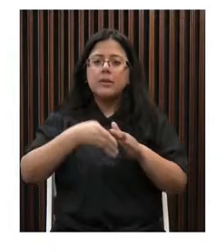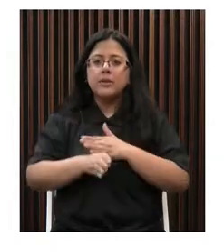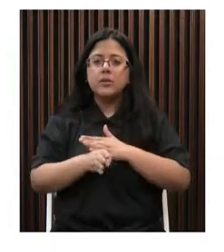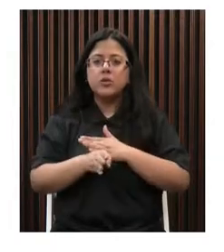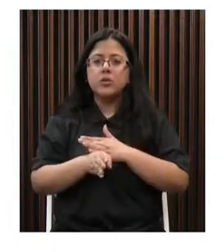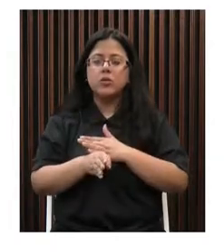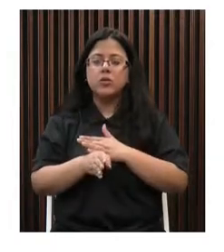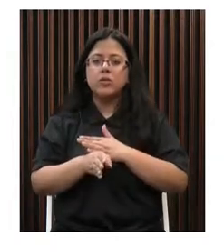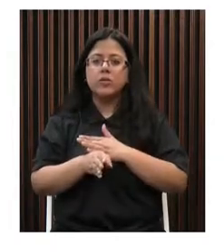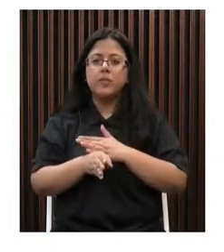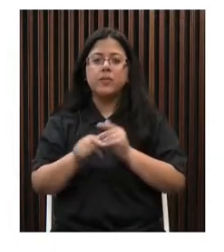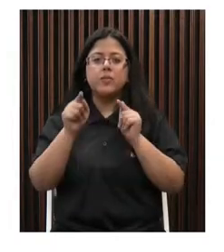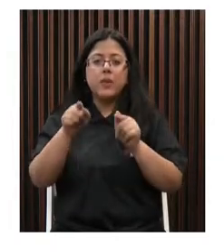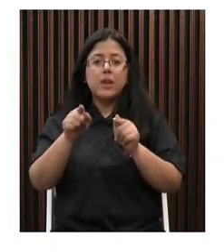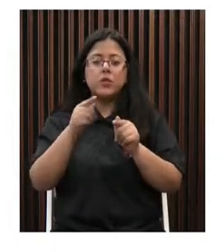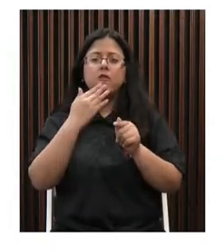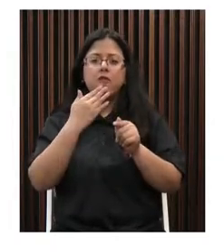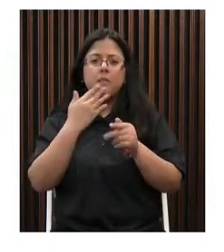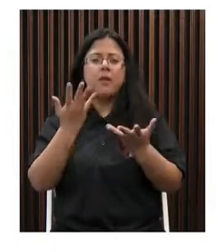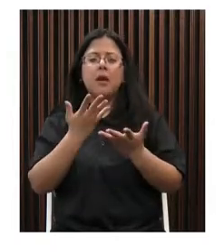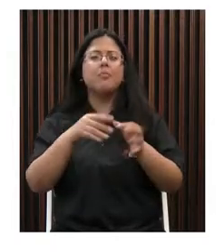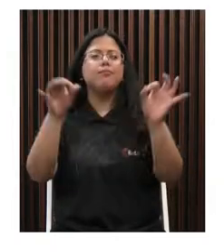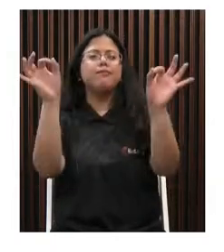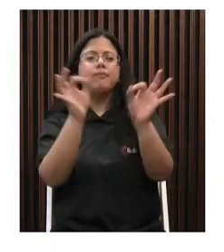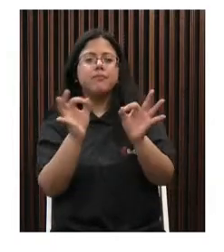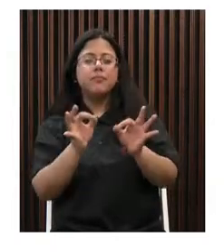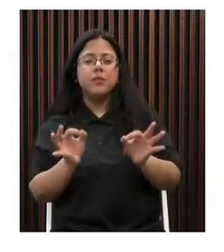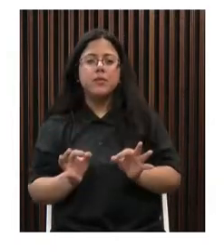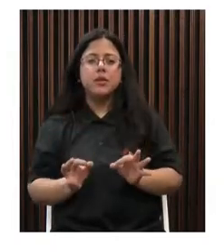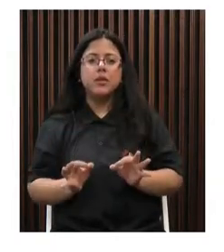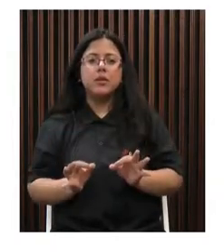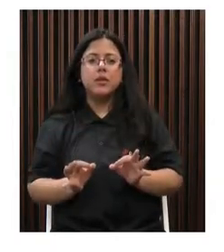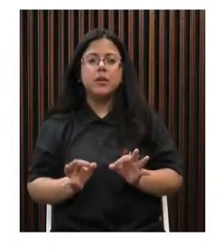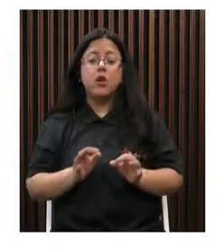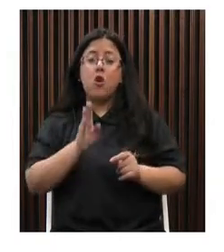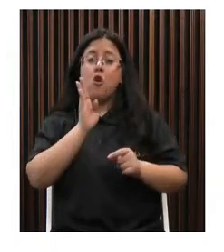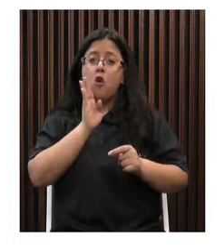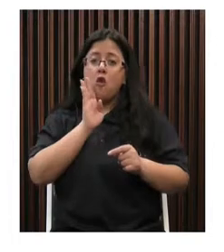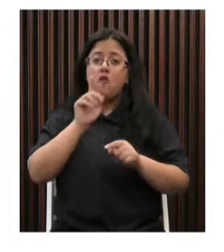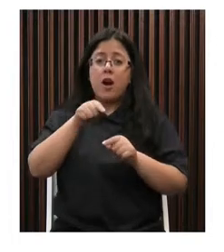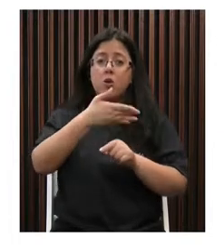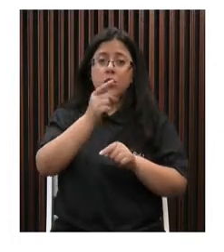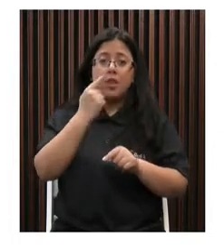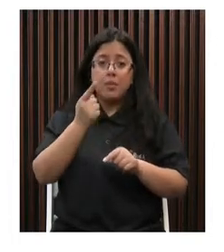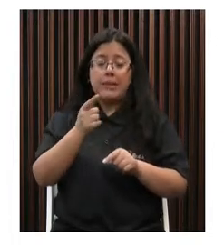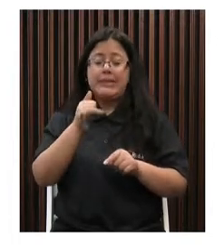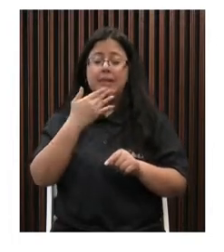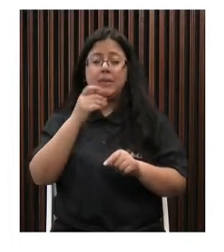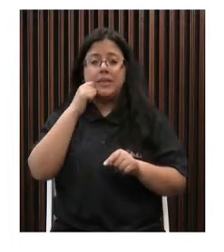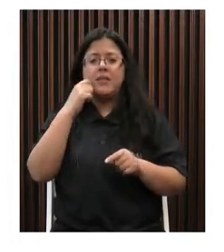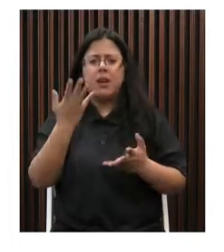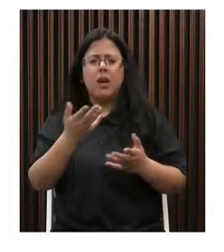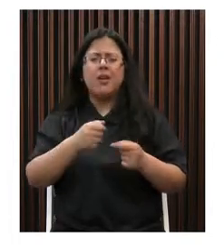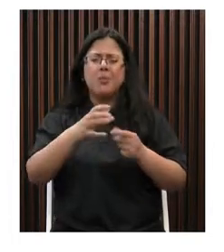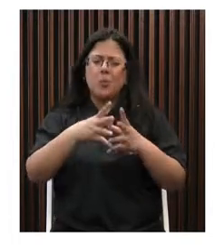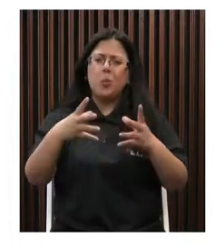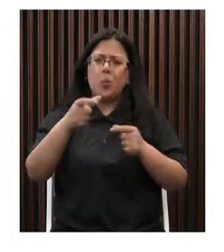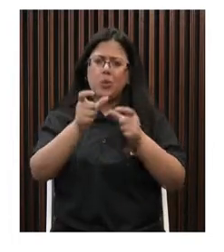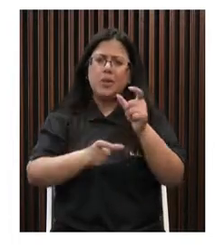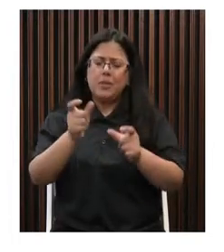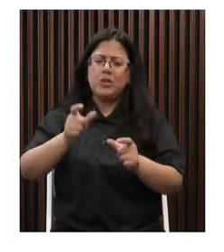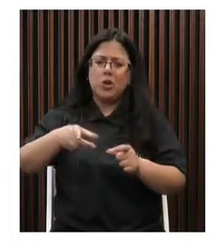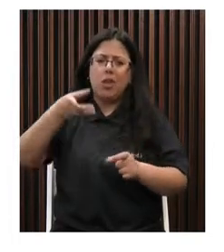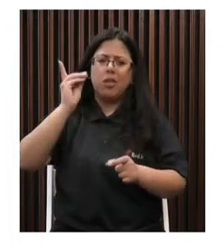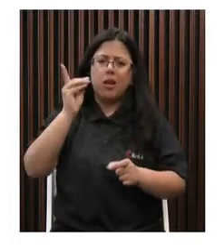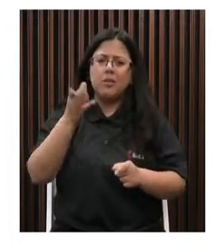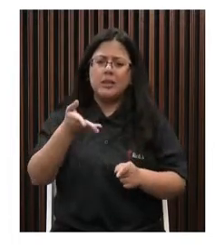acceso. Es una forma de poder describir los baños donde se reconoce que hay muchas personas con